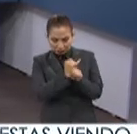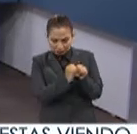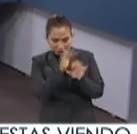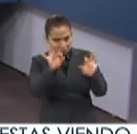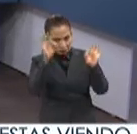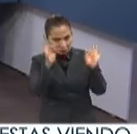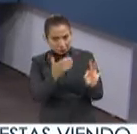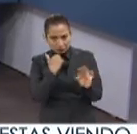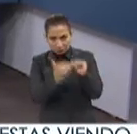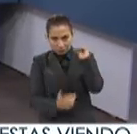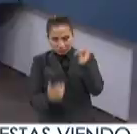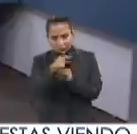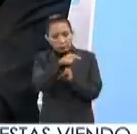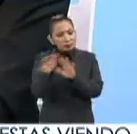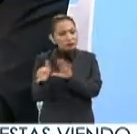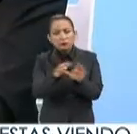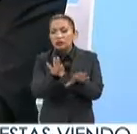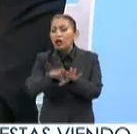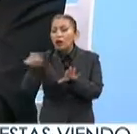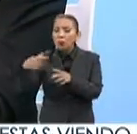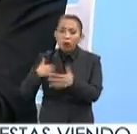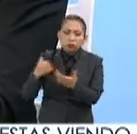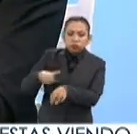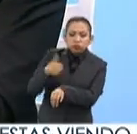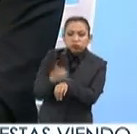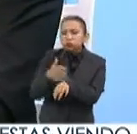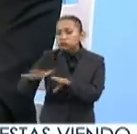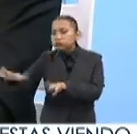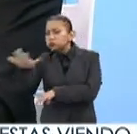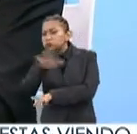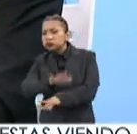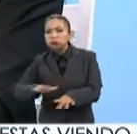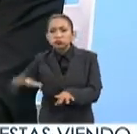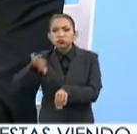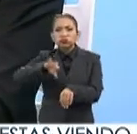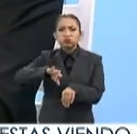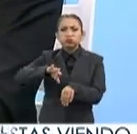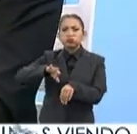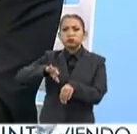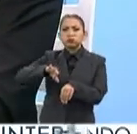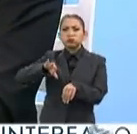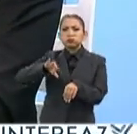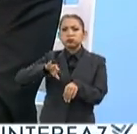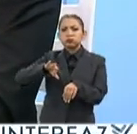una parte muy importante, ¿cómo está consolidado este sector